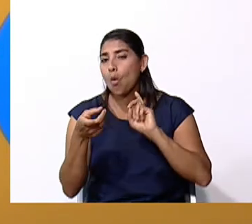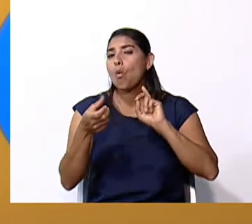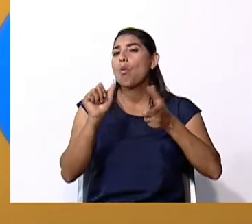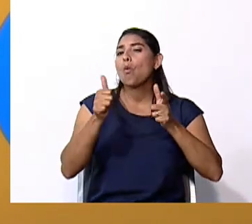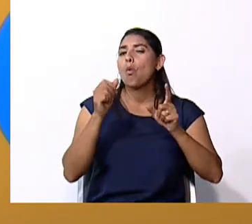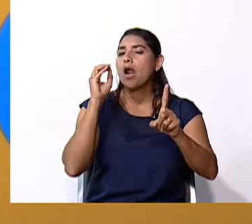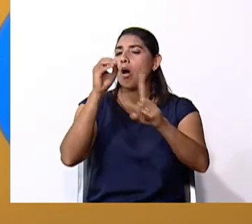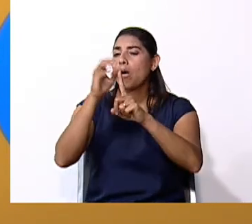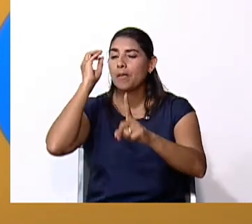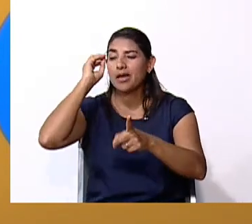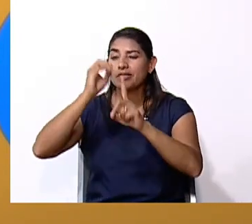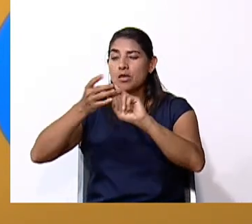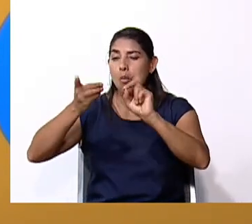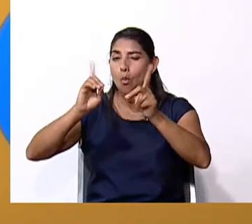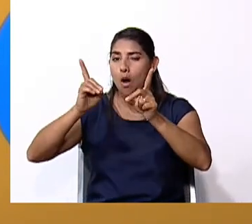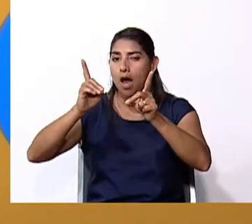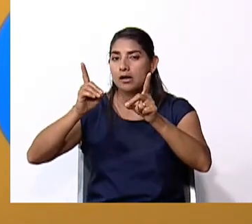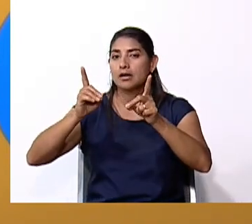la intención?